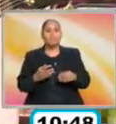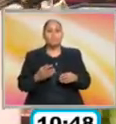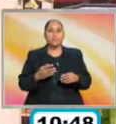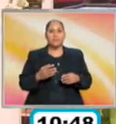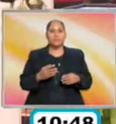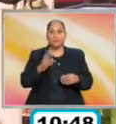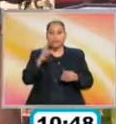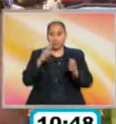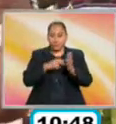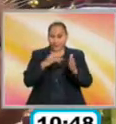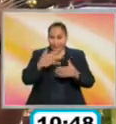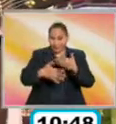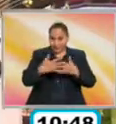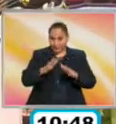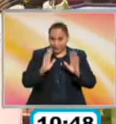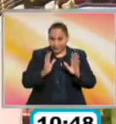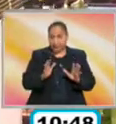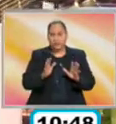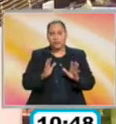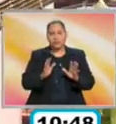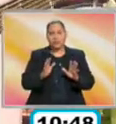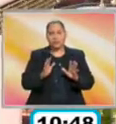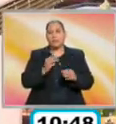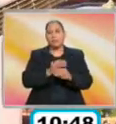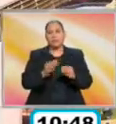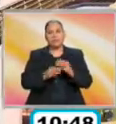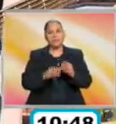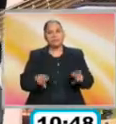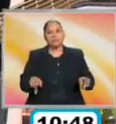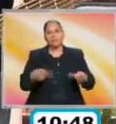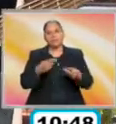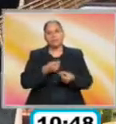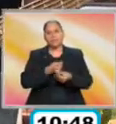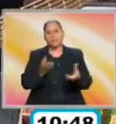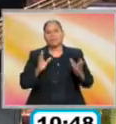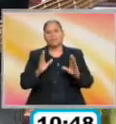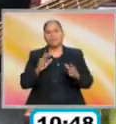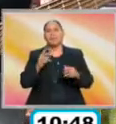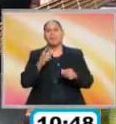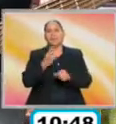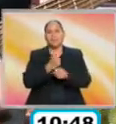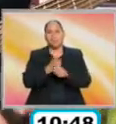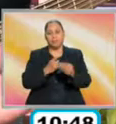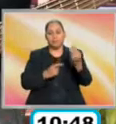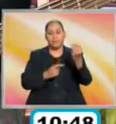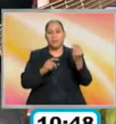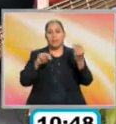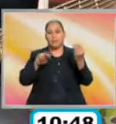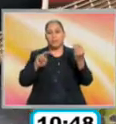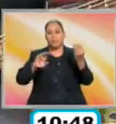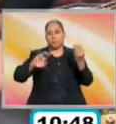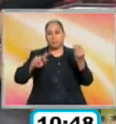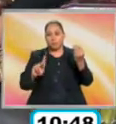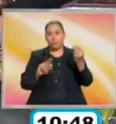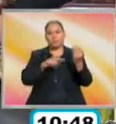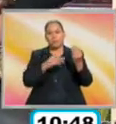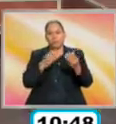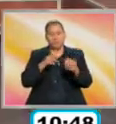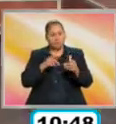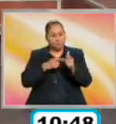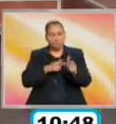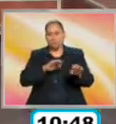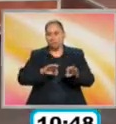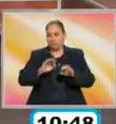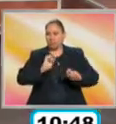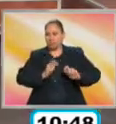hasta en 2015 realmente liberamos el material, ¿no? El primer volumen de Nuk. Y bueno, desde entonces hemos estado como muy activos